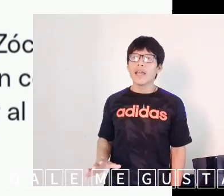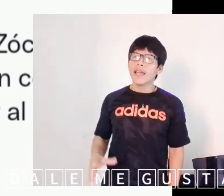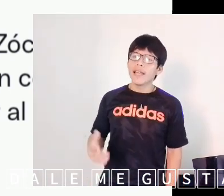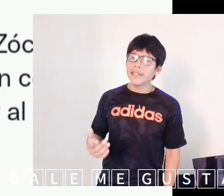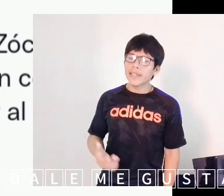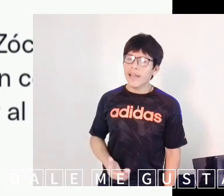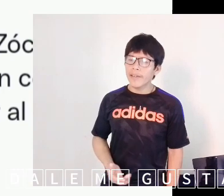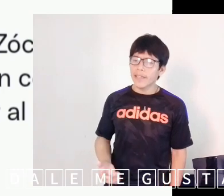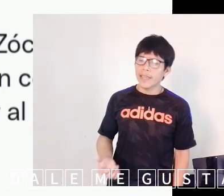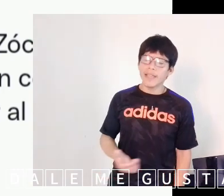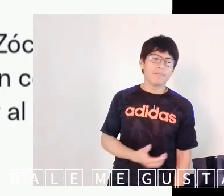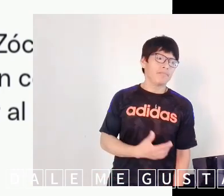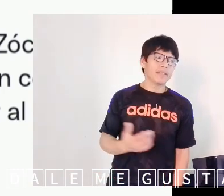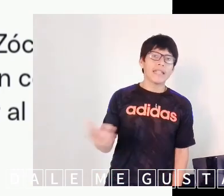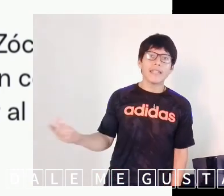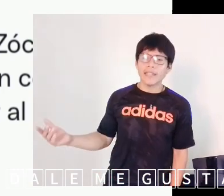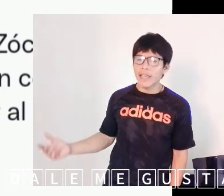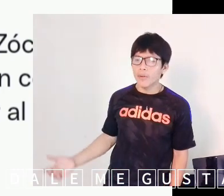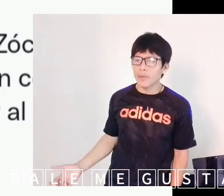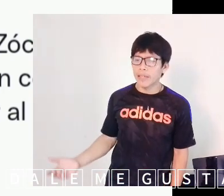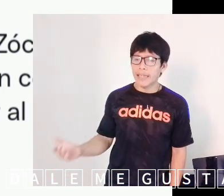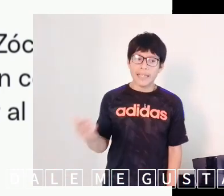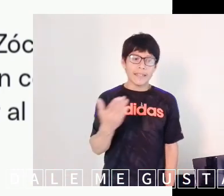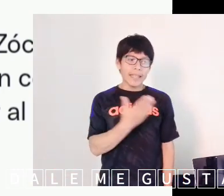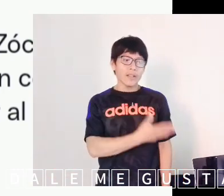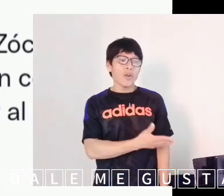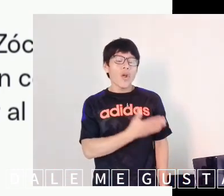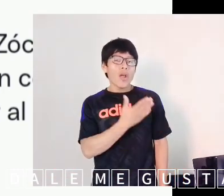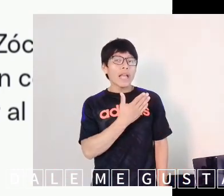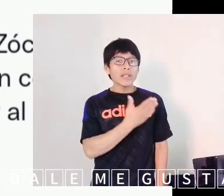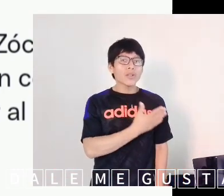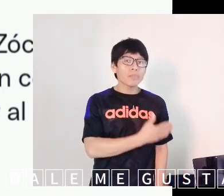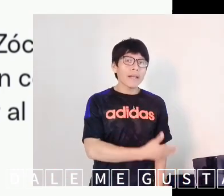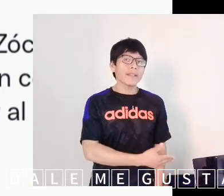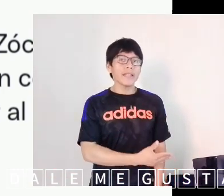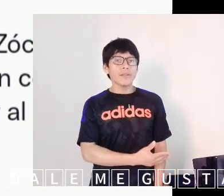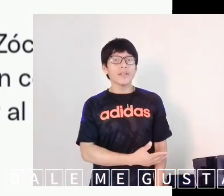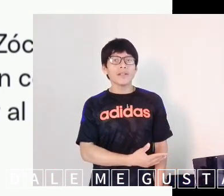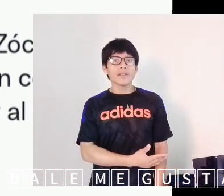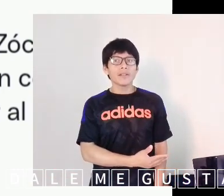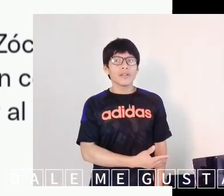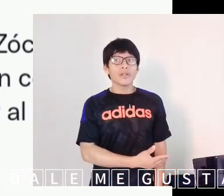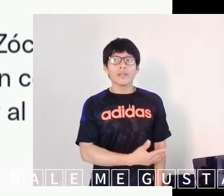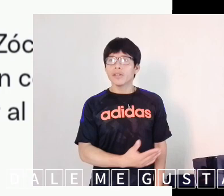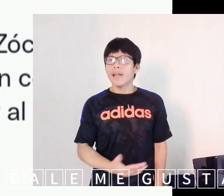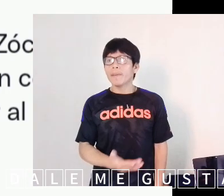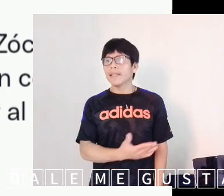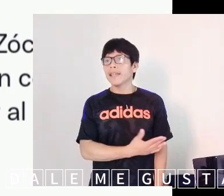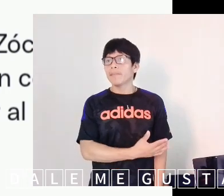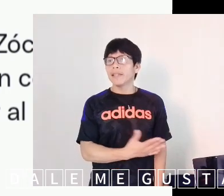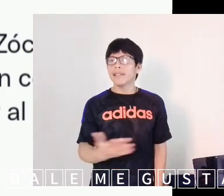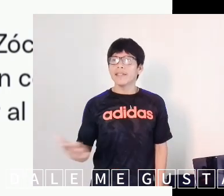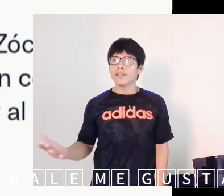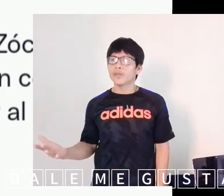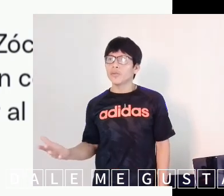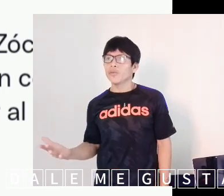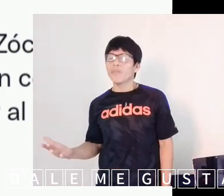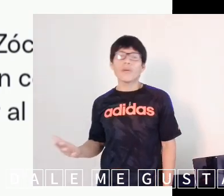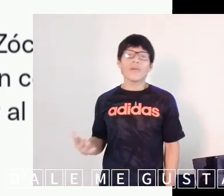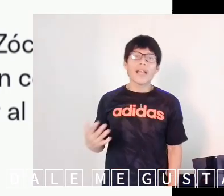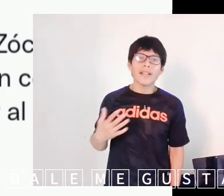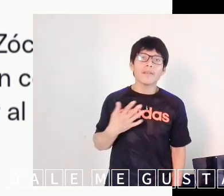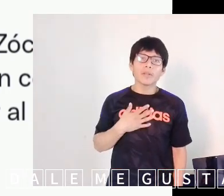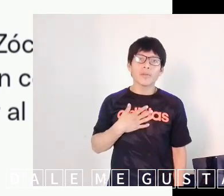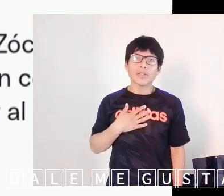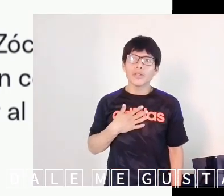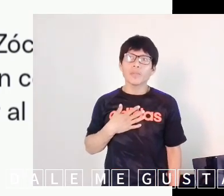tonto. Él sabe que sin dinero que den estos partidos, o sea, prácticamente yo no